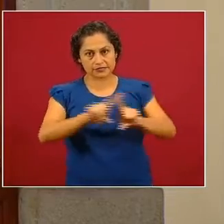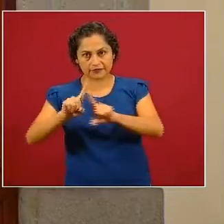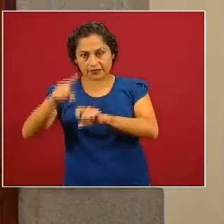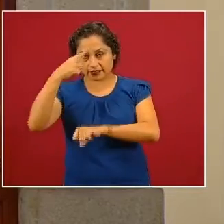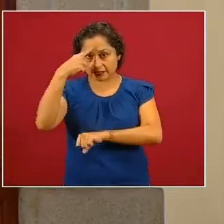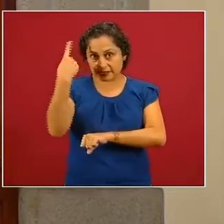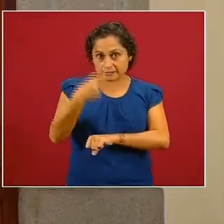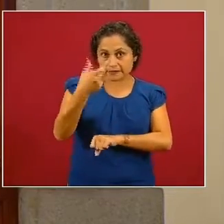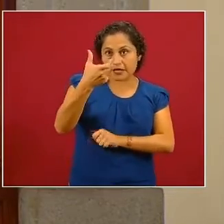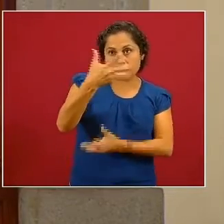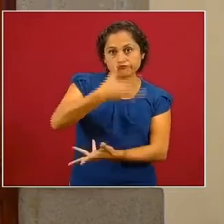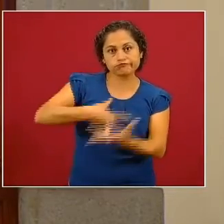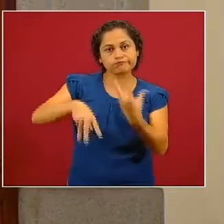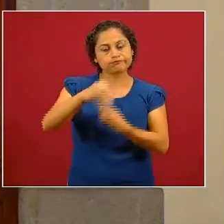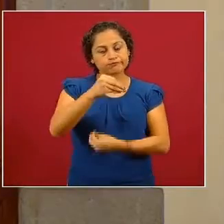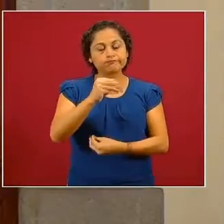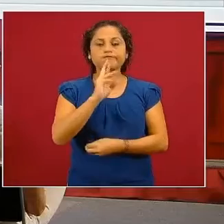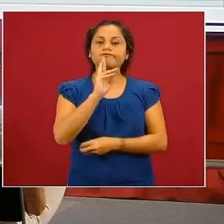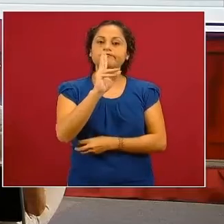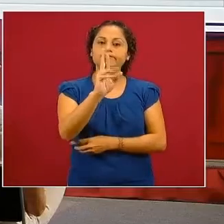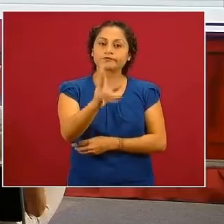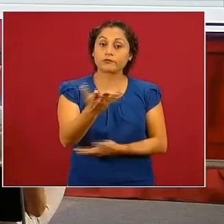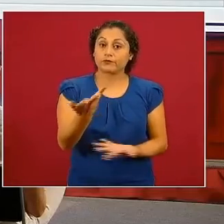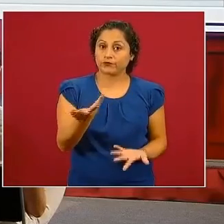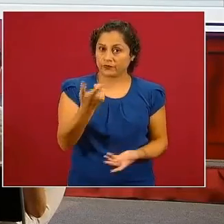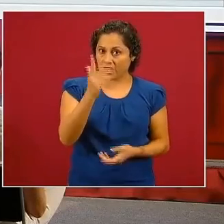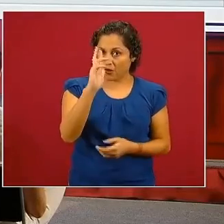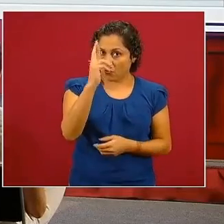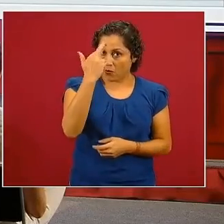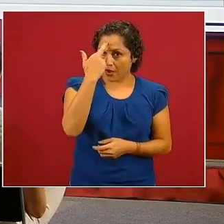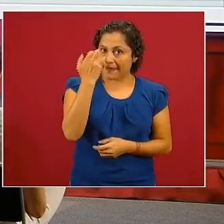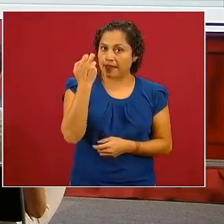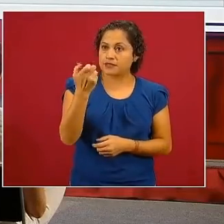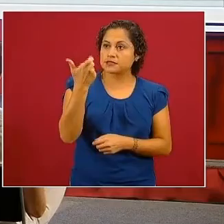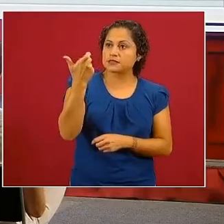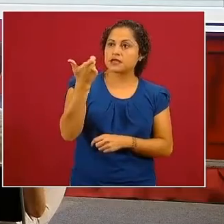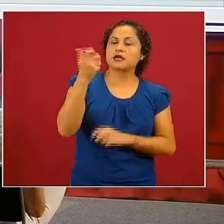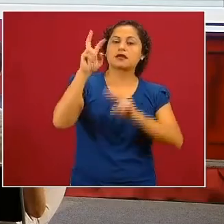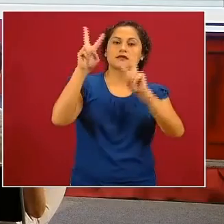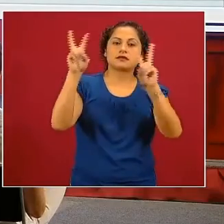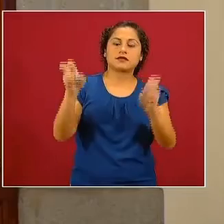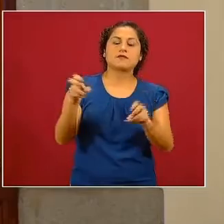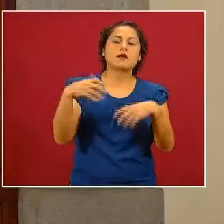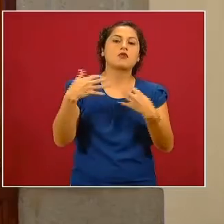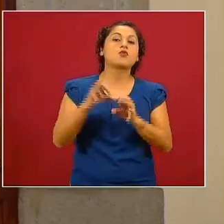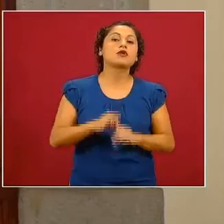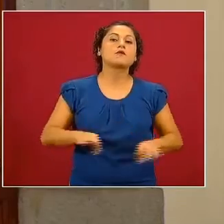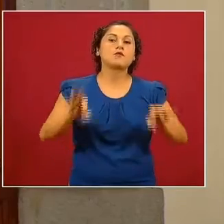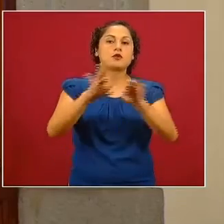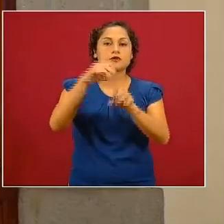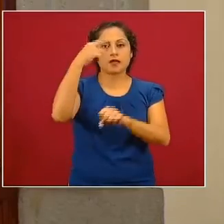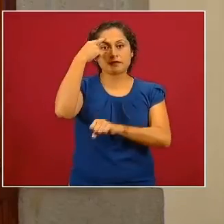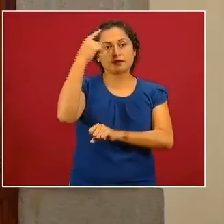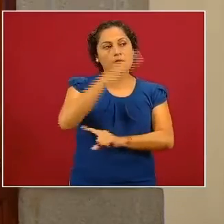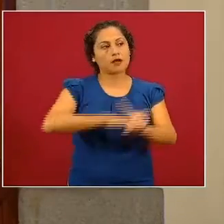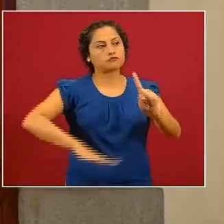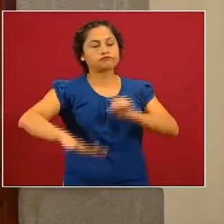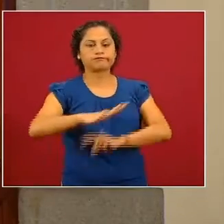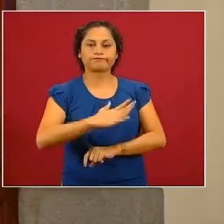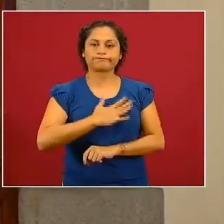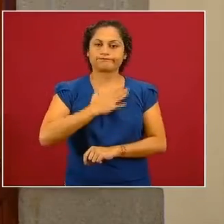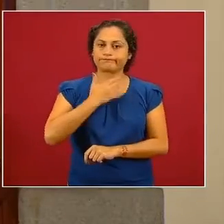población, recordando que este es un componente importante también para lograr el bienestar de la sociedad